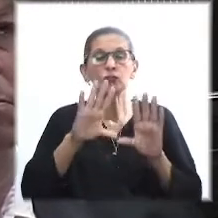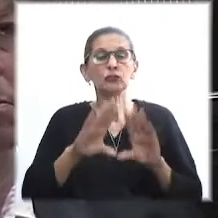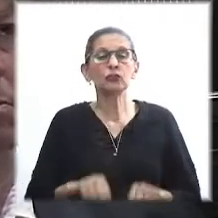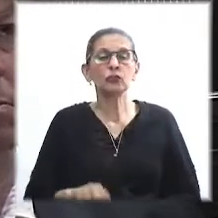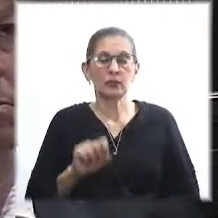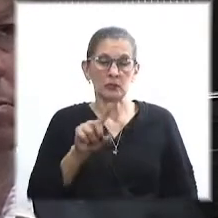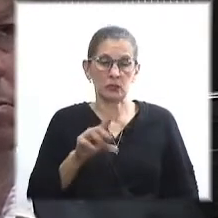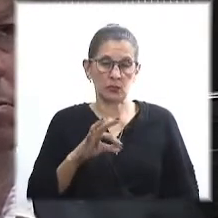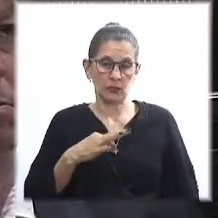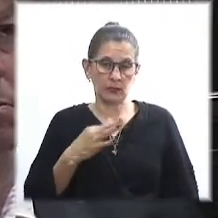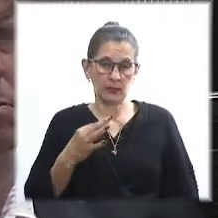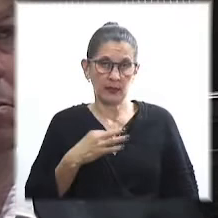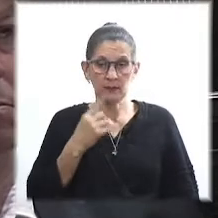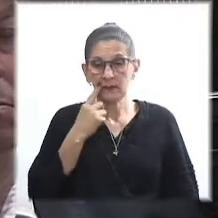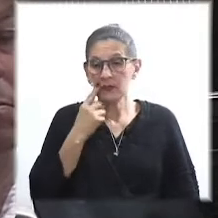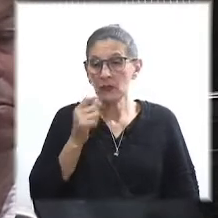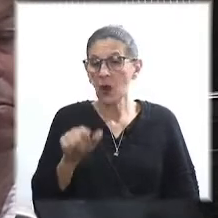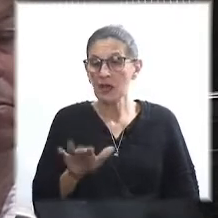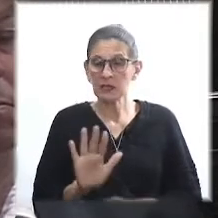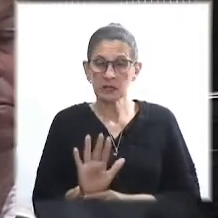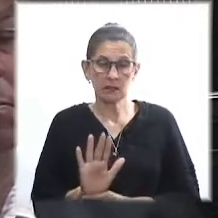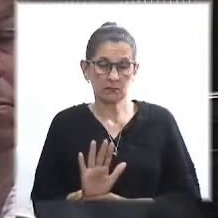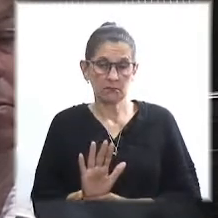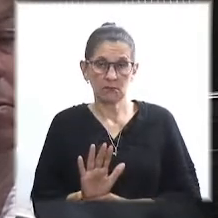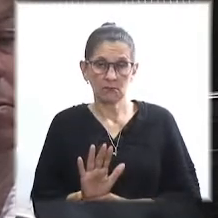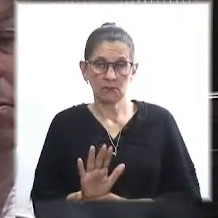vida, vivió así,